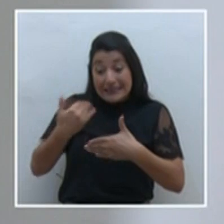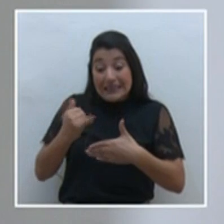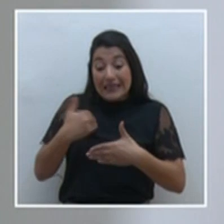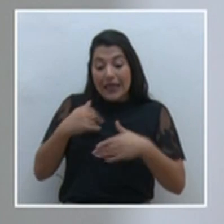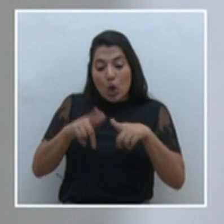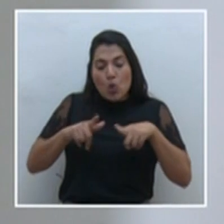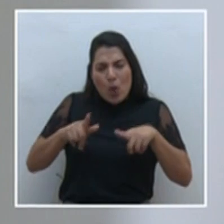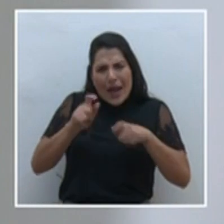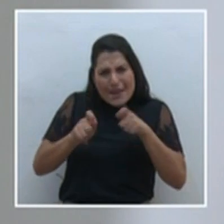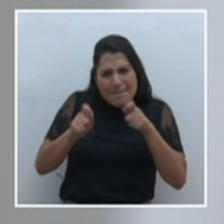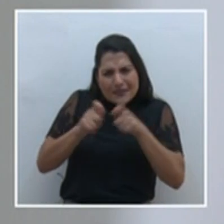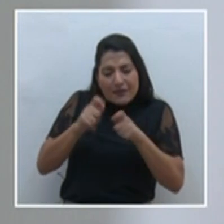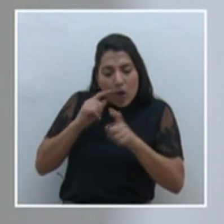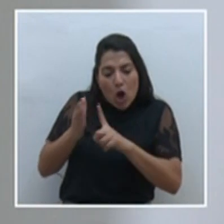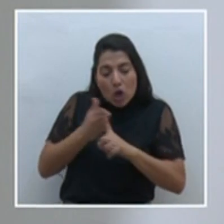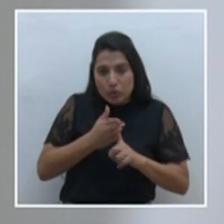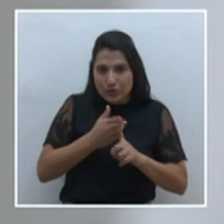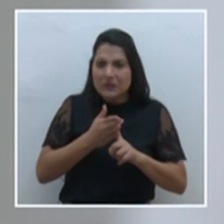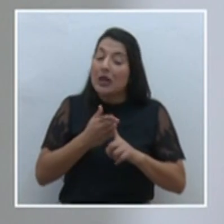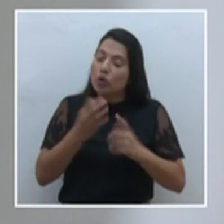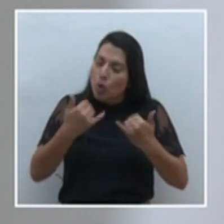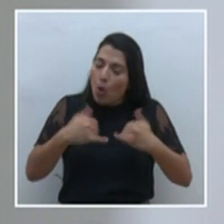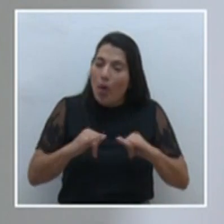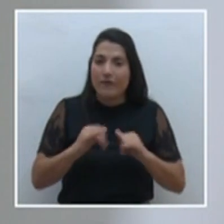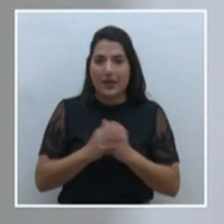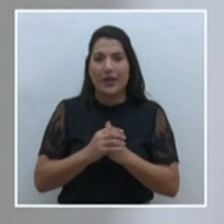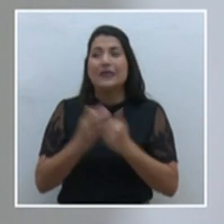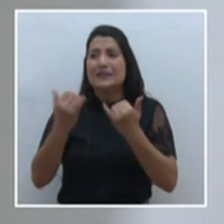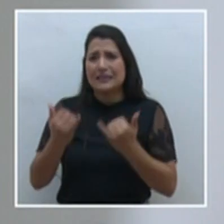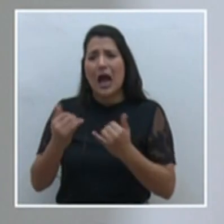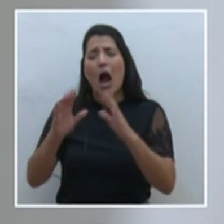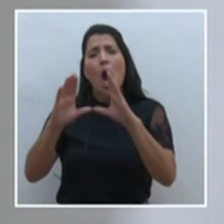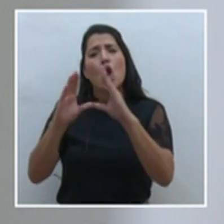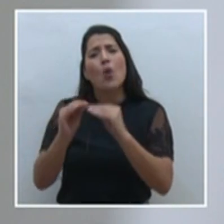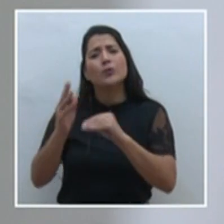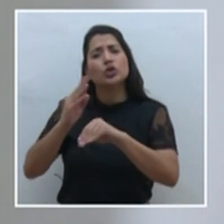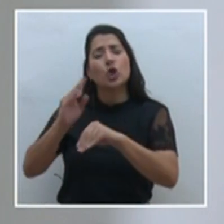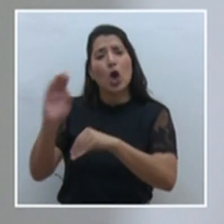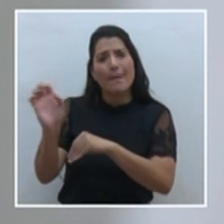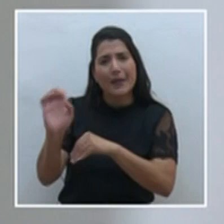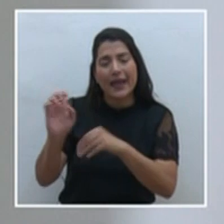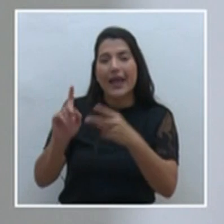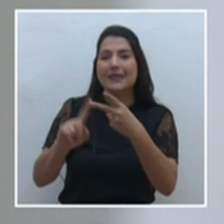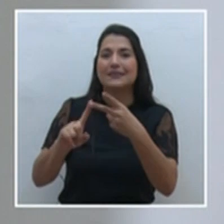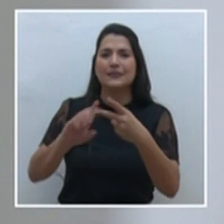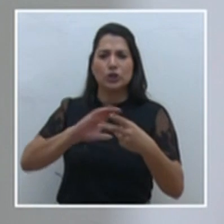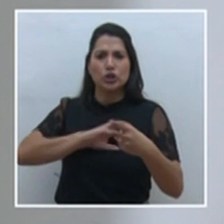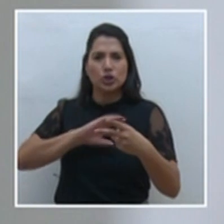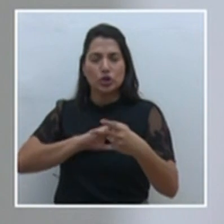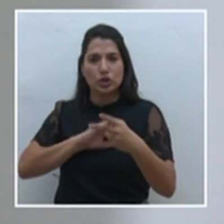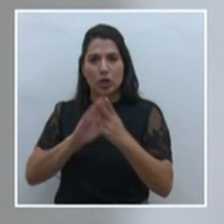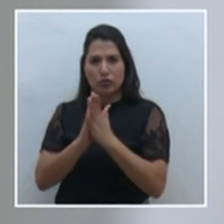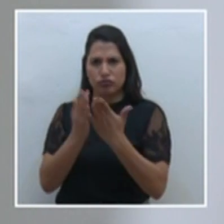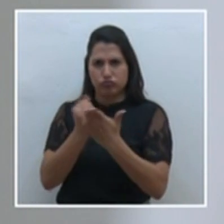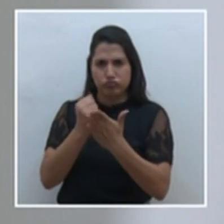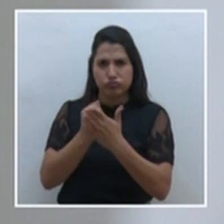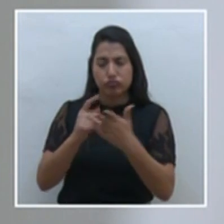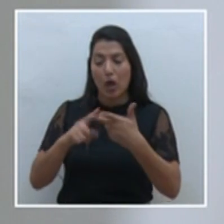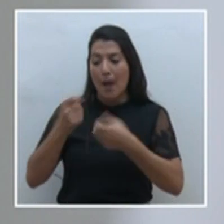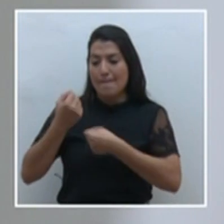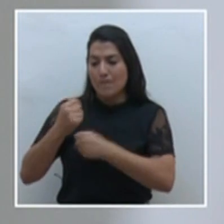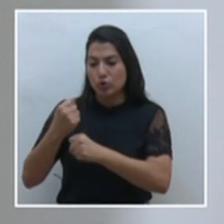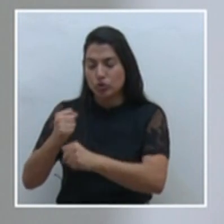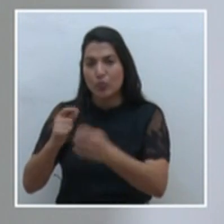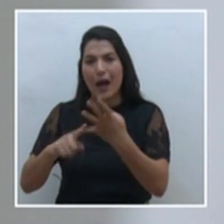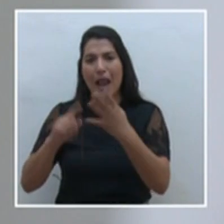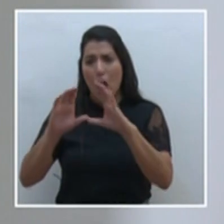con la Comisión de Emergencias, con la policía, con los oficiales de migración, con también las municipalidades, ¿verdad? Y los comités